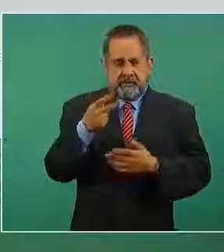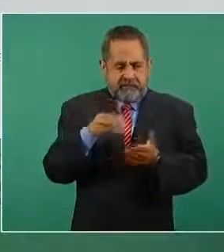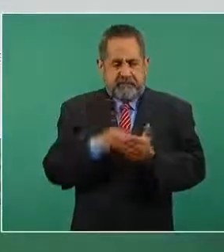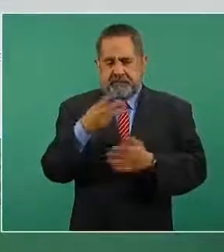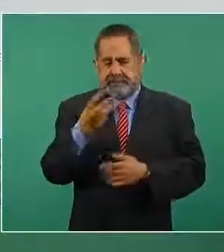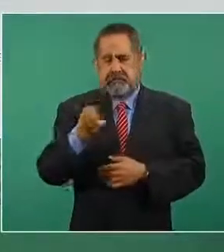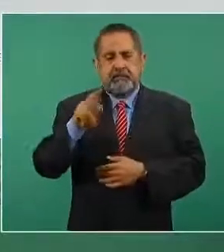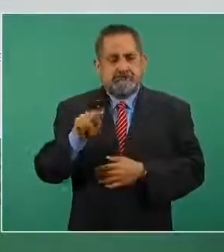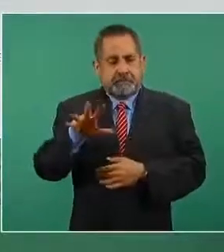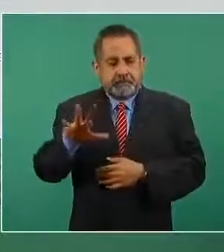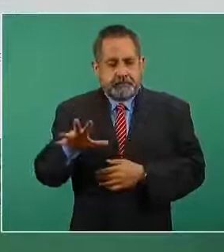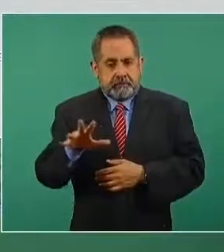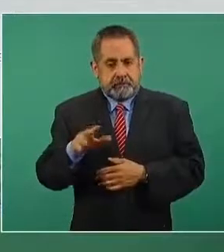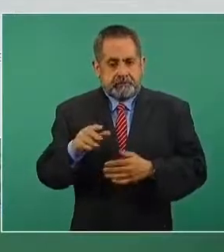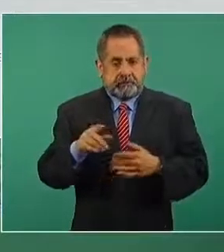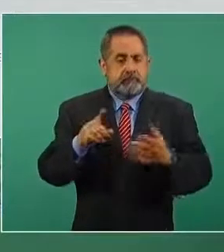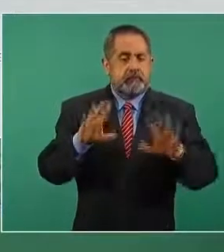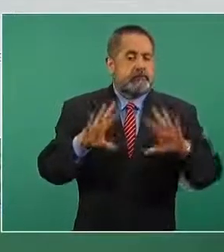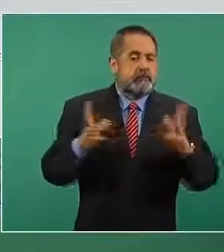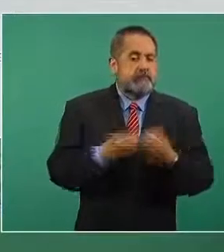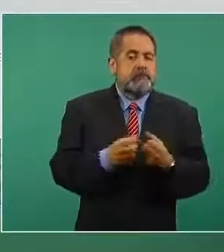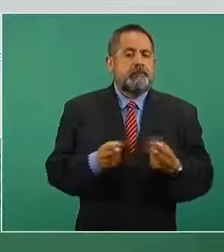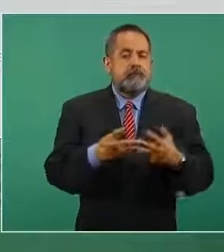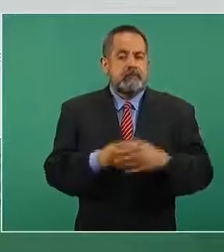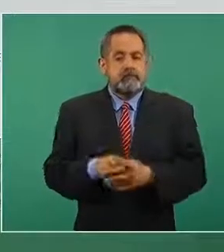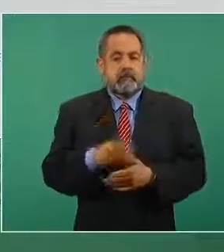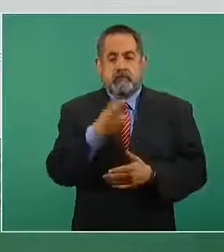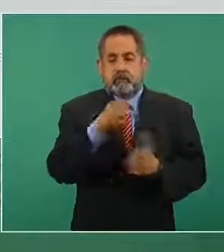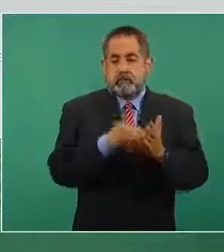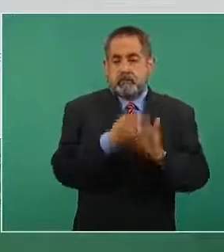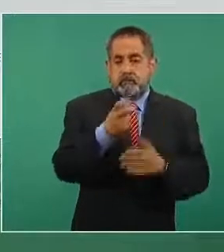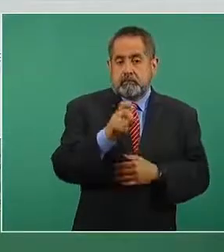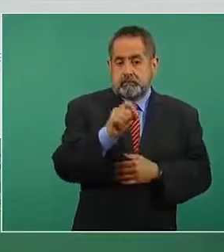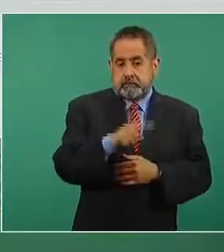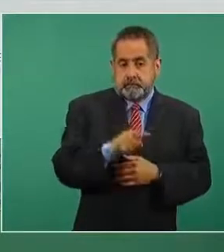6.492.385 se distribuye mayormente